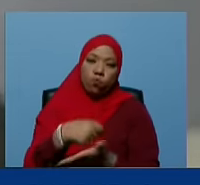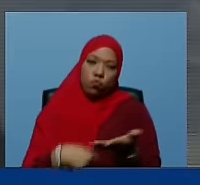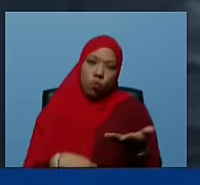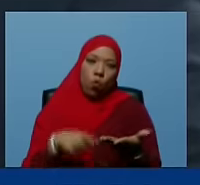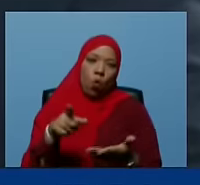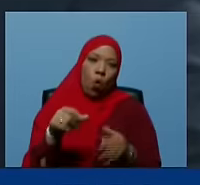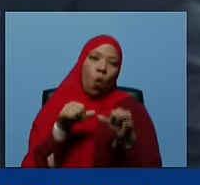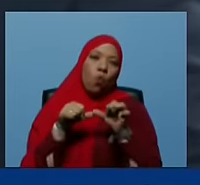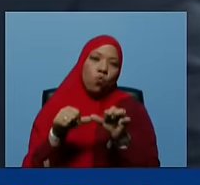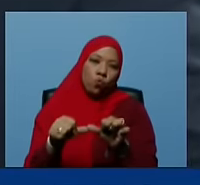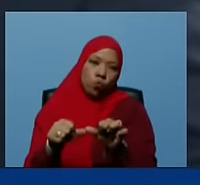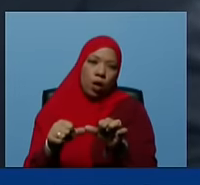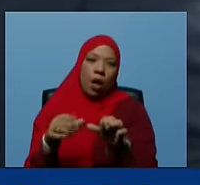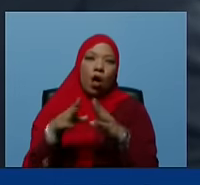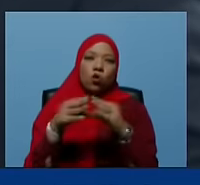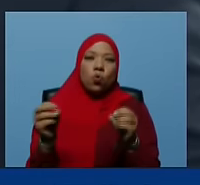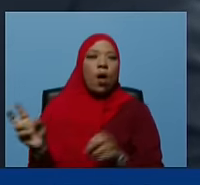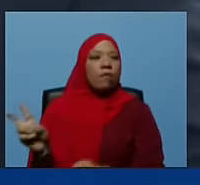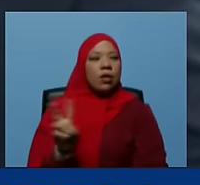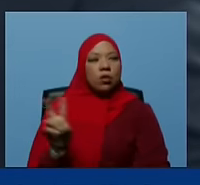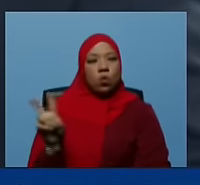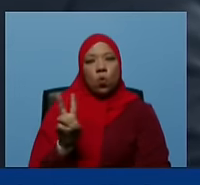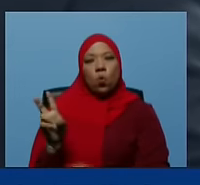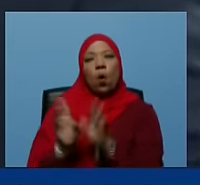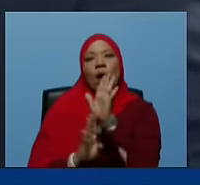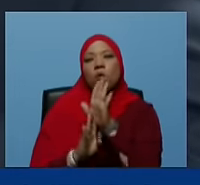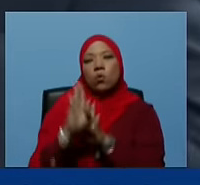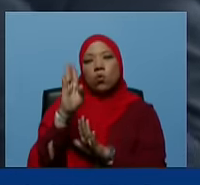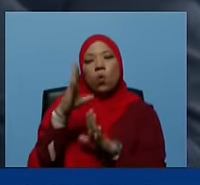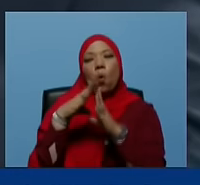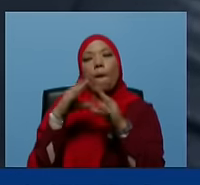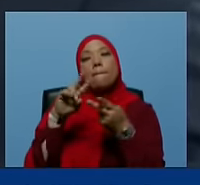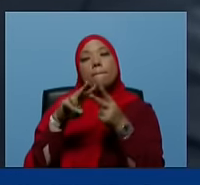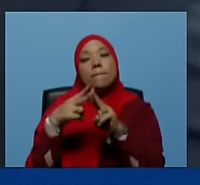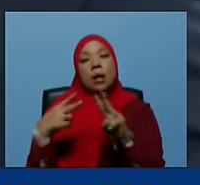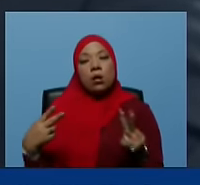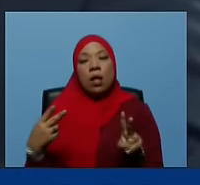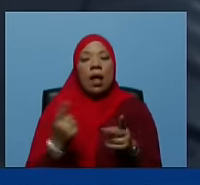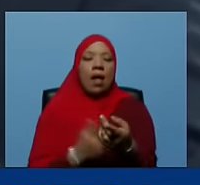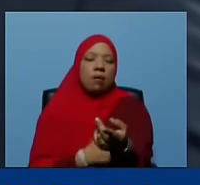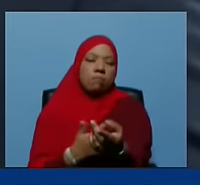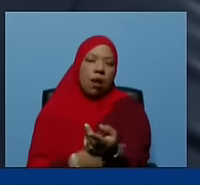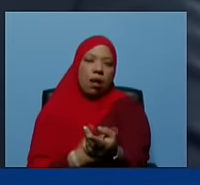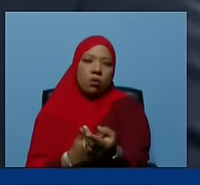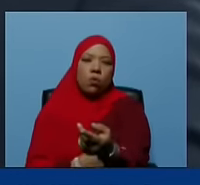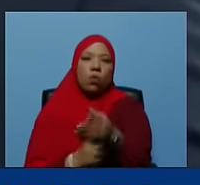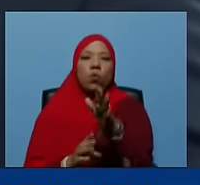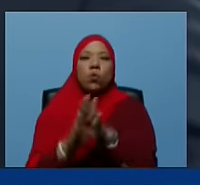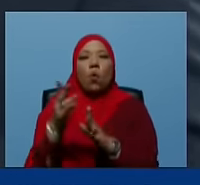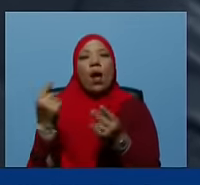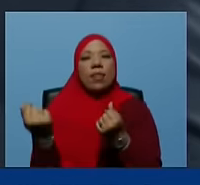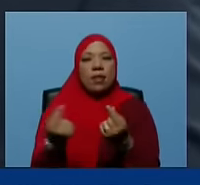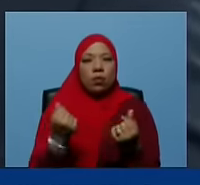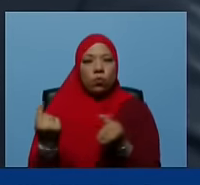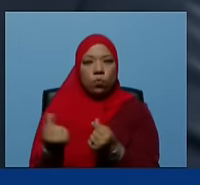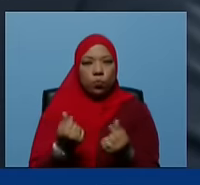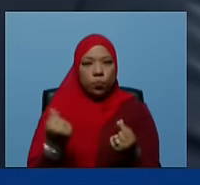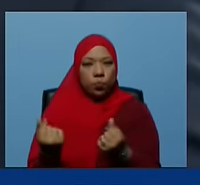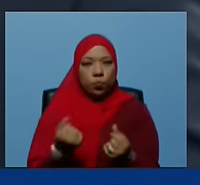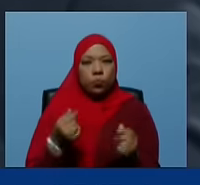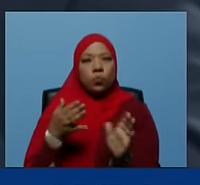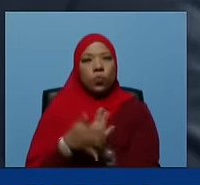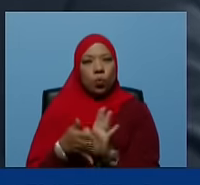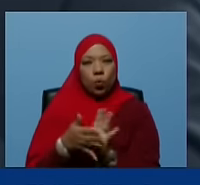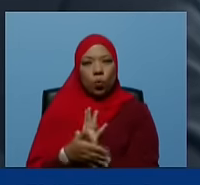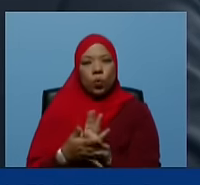que seguimos celebrando por Venezuela, por el crecimiento, por paz, la armonía, el crecimiento económico, y sobre